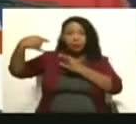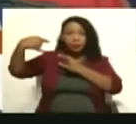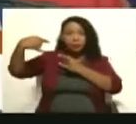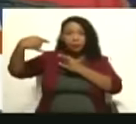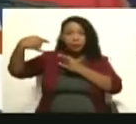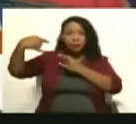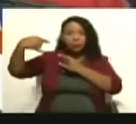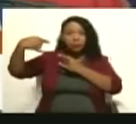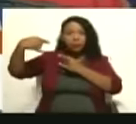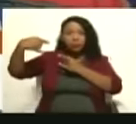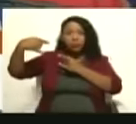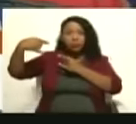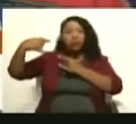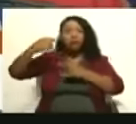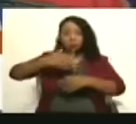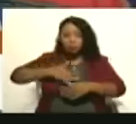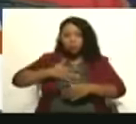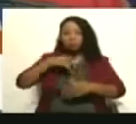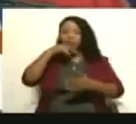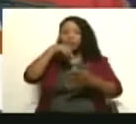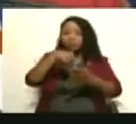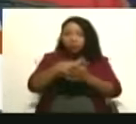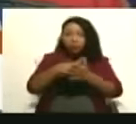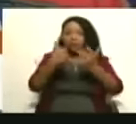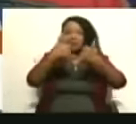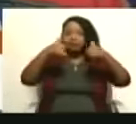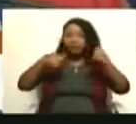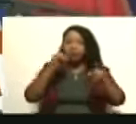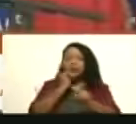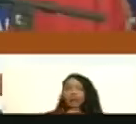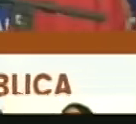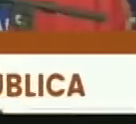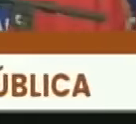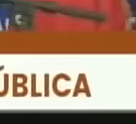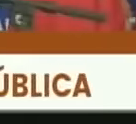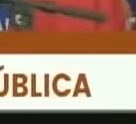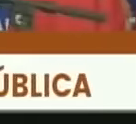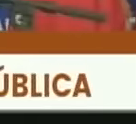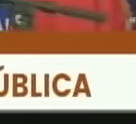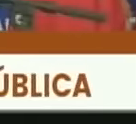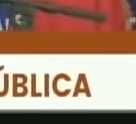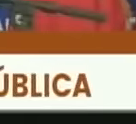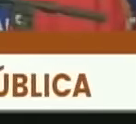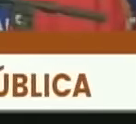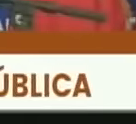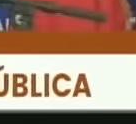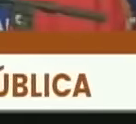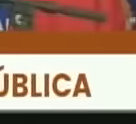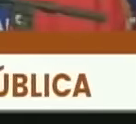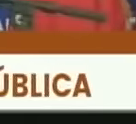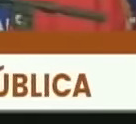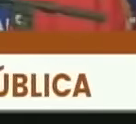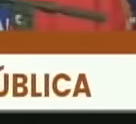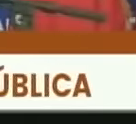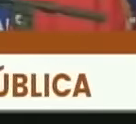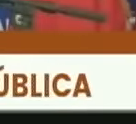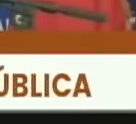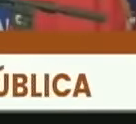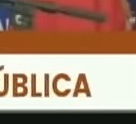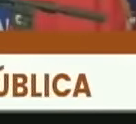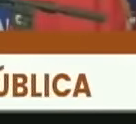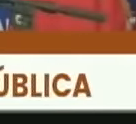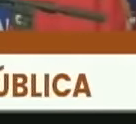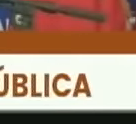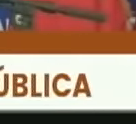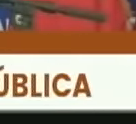electoral, pudiendo mencionarse la fibra óptica, el sistema eléctrico nacional, las radios bases, telefónicas, televisoras, repetidoras,